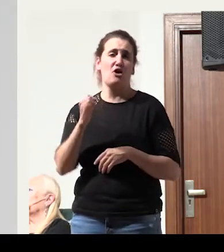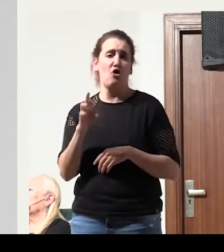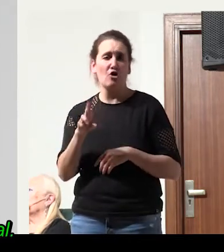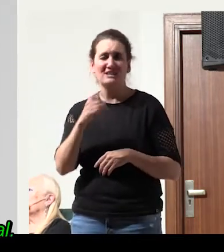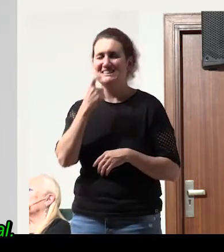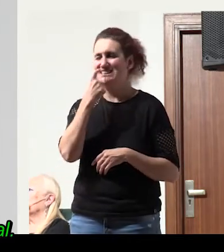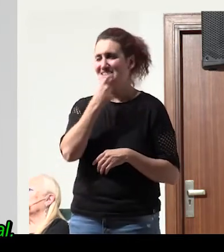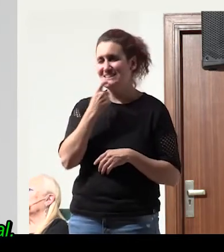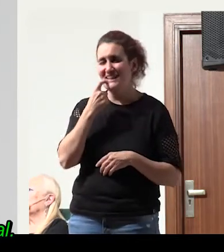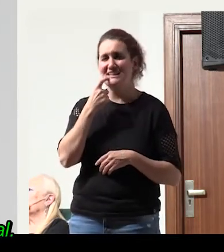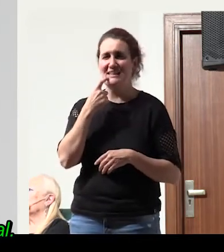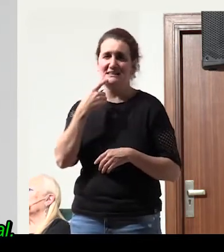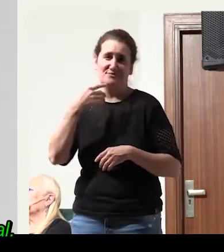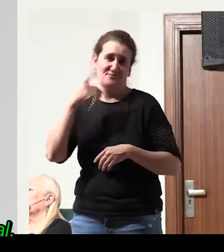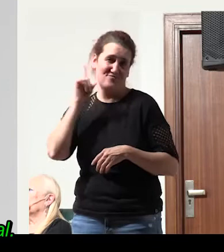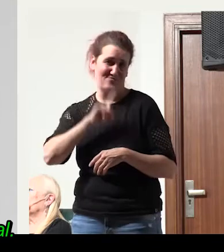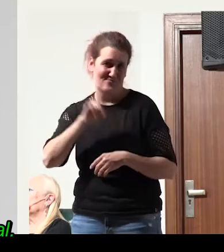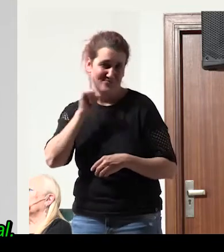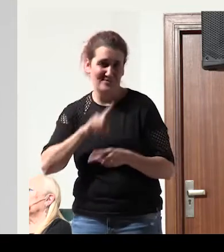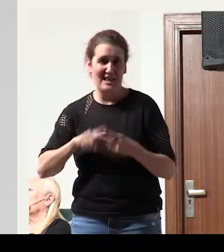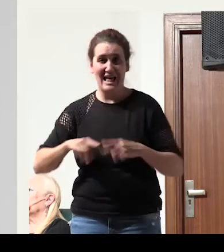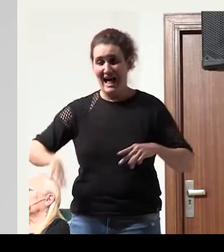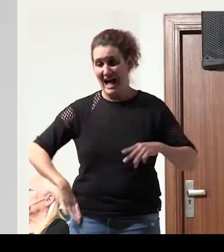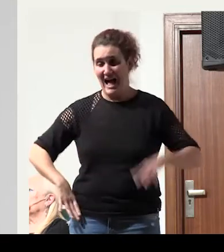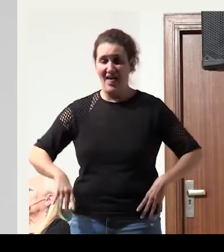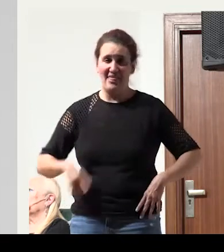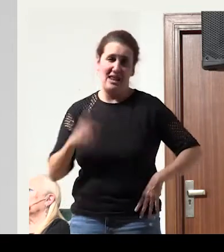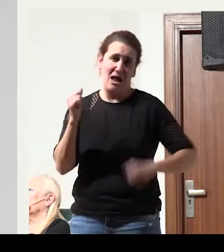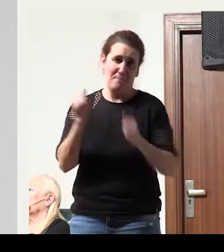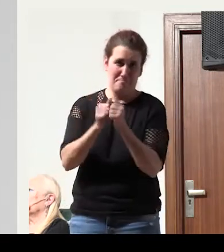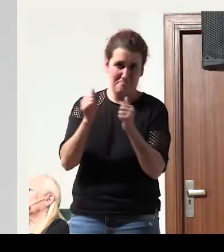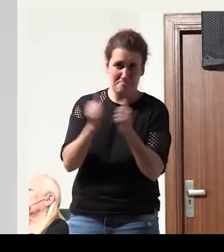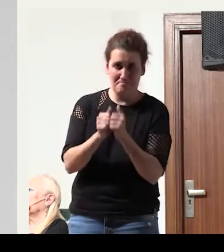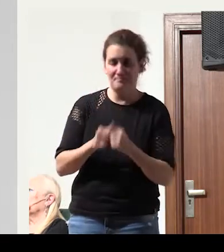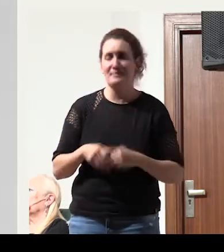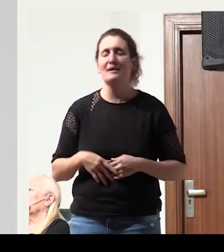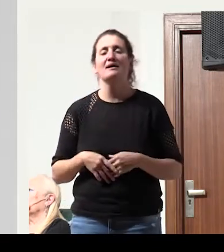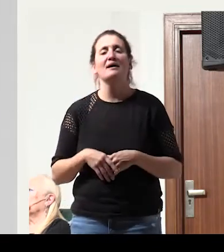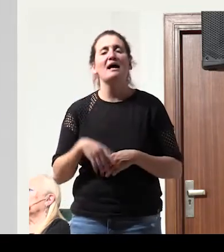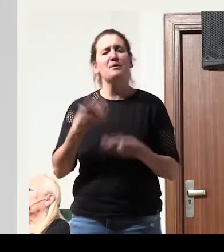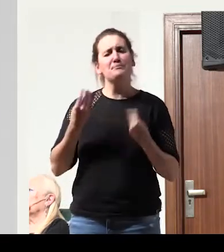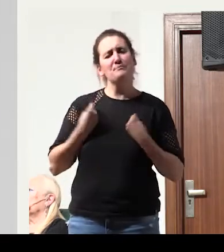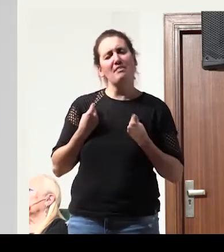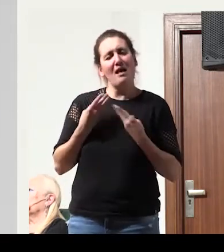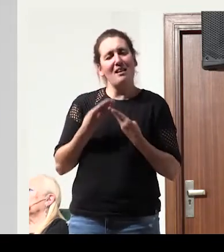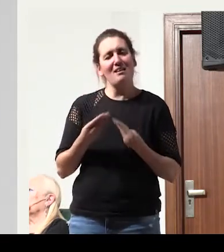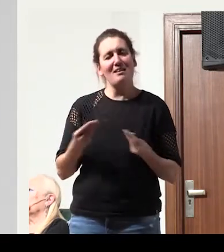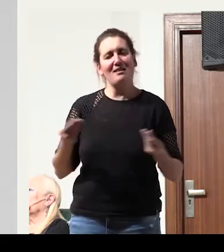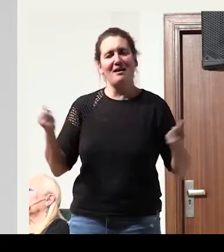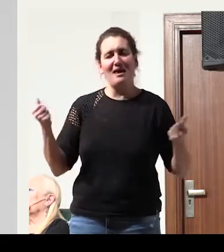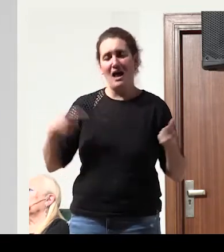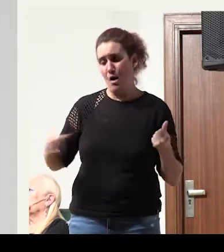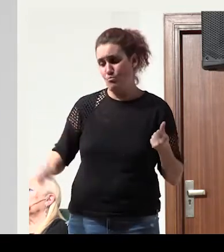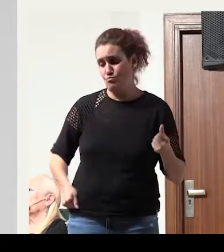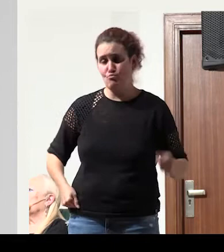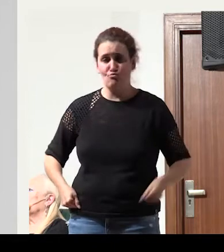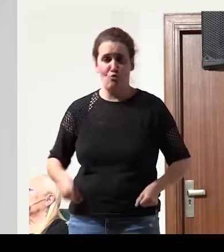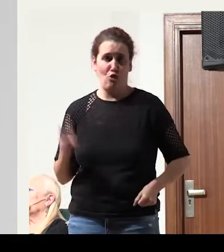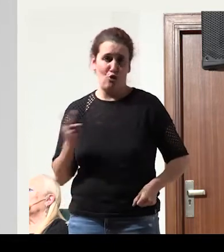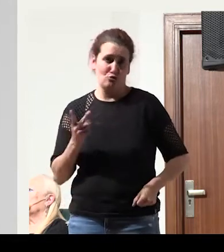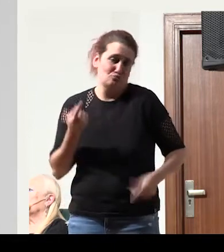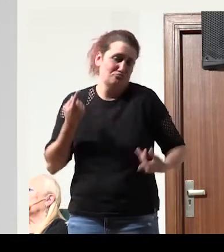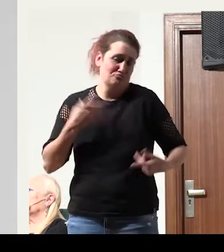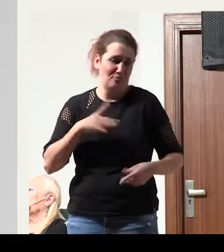postizos, una cadera o las dos de metal. La vida es más ligera con una prótesis o dos.